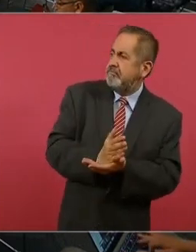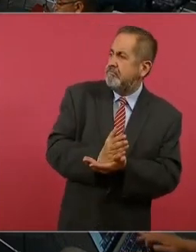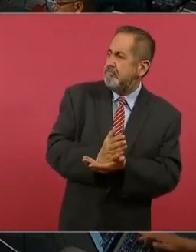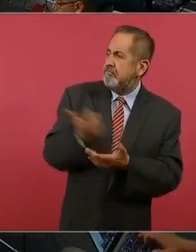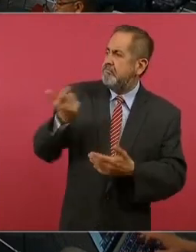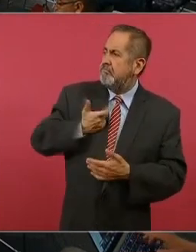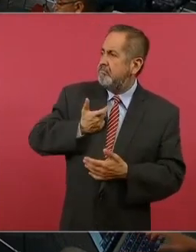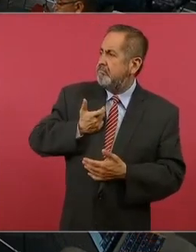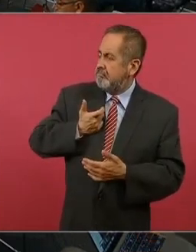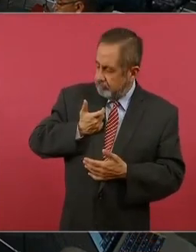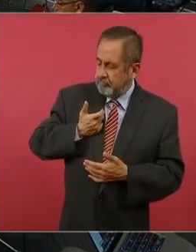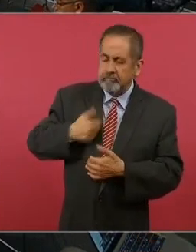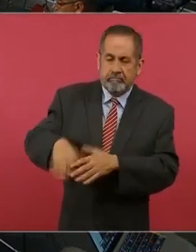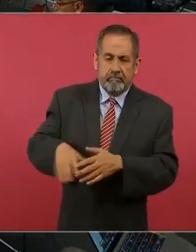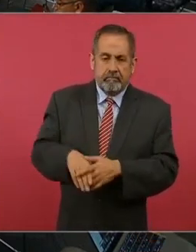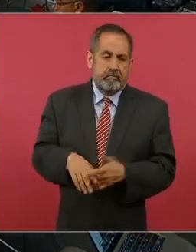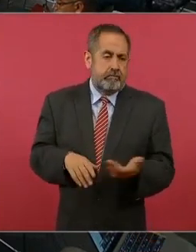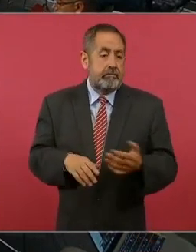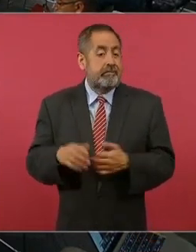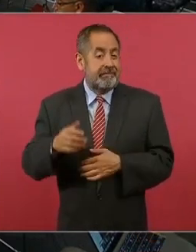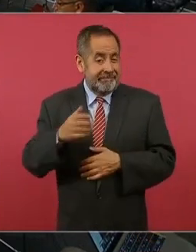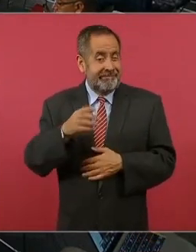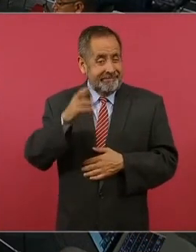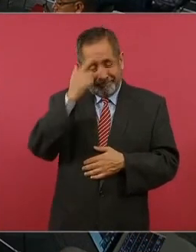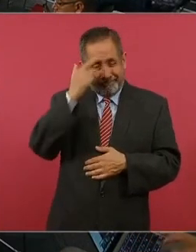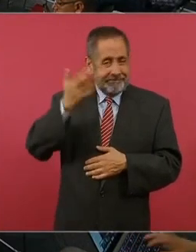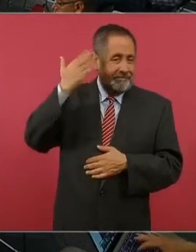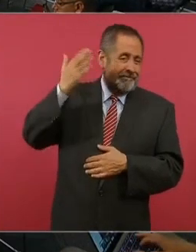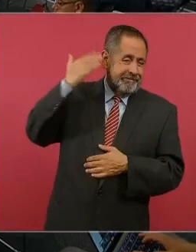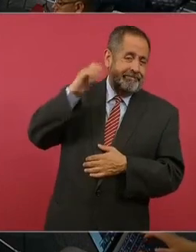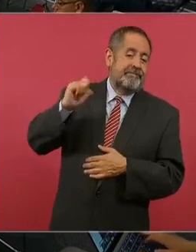Y como robaban los de arriba